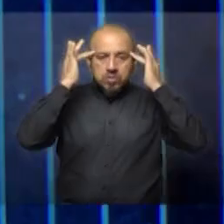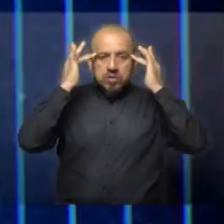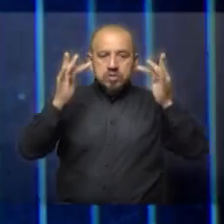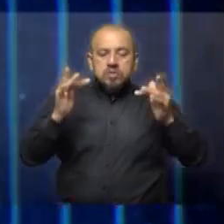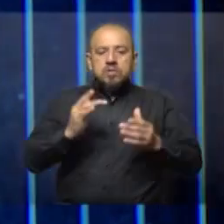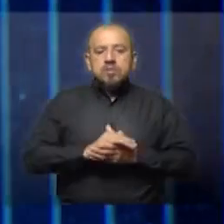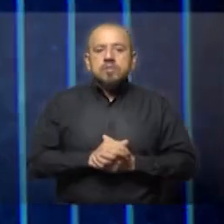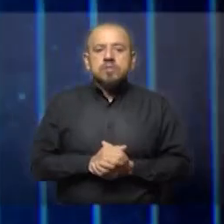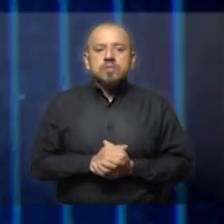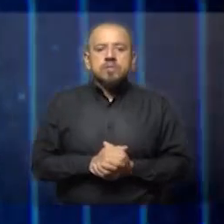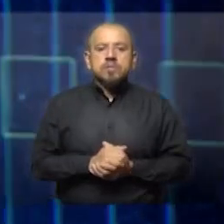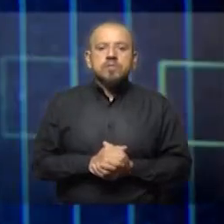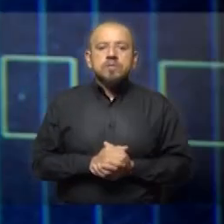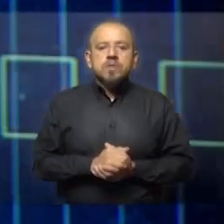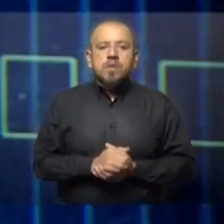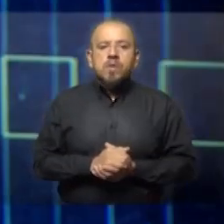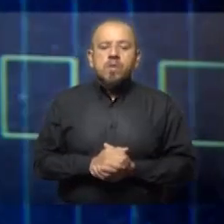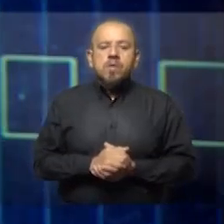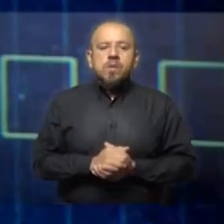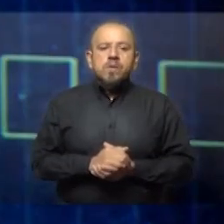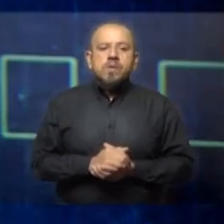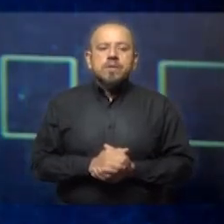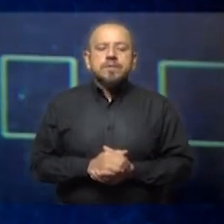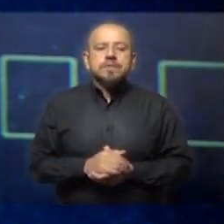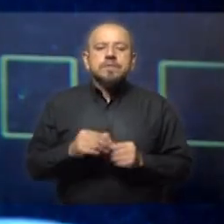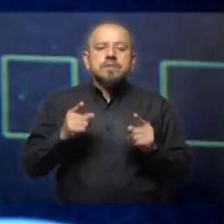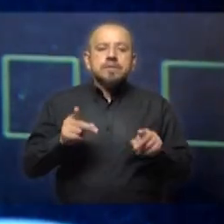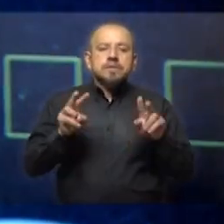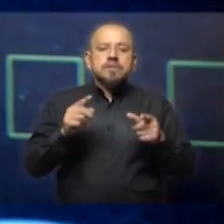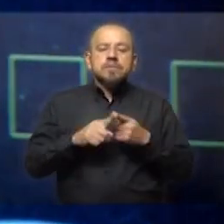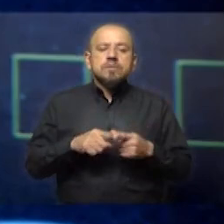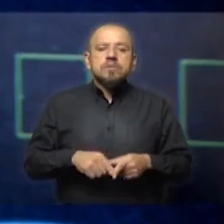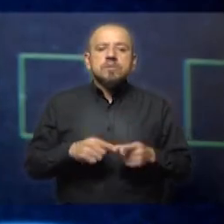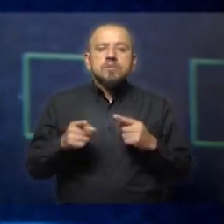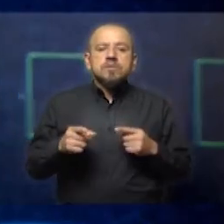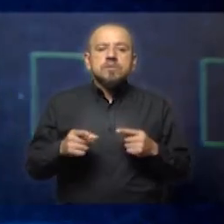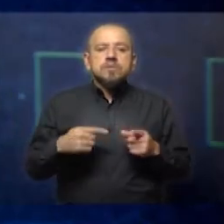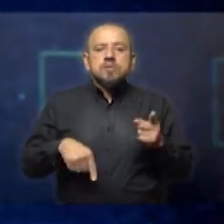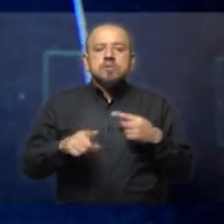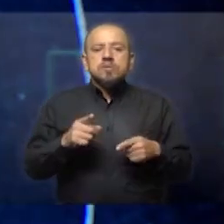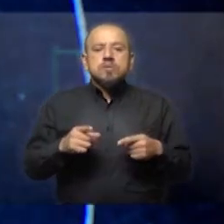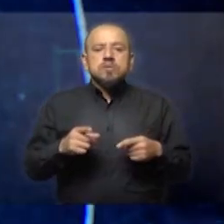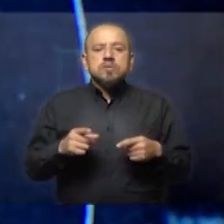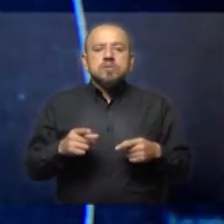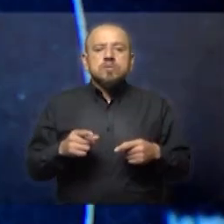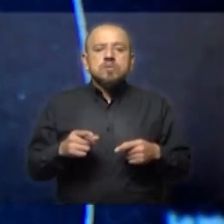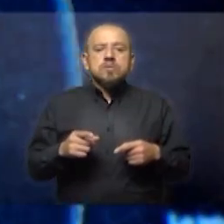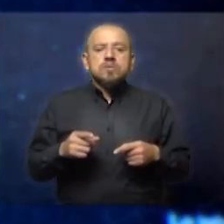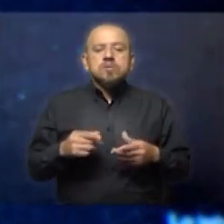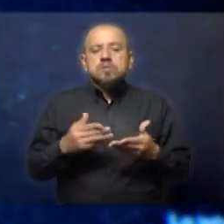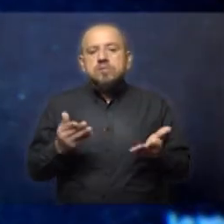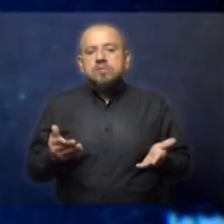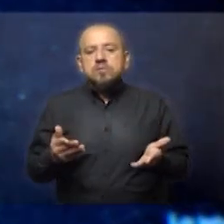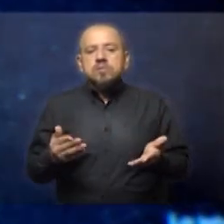Bueno en ese aspecto este baferrereira justamente muestra su carácter moderado